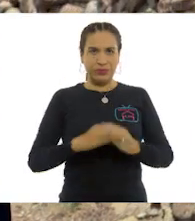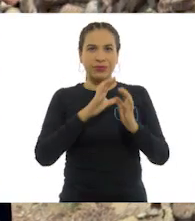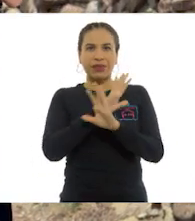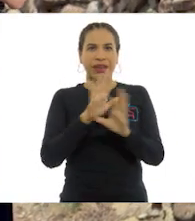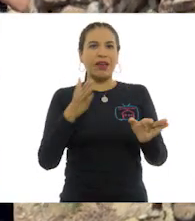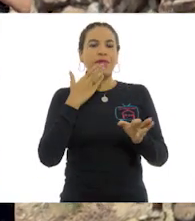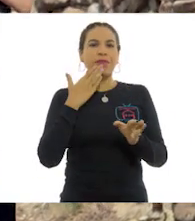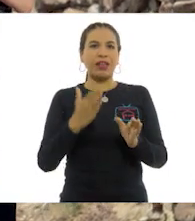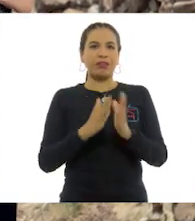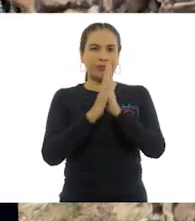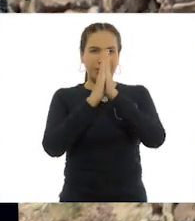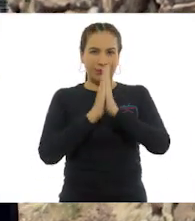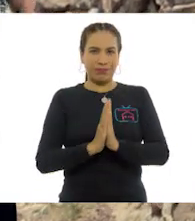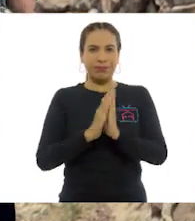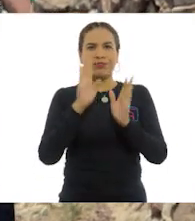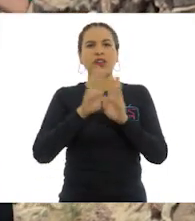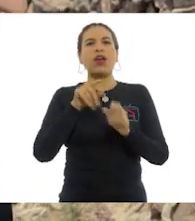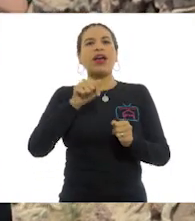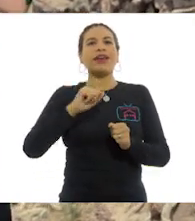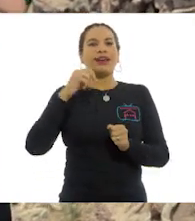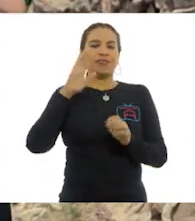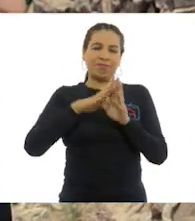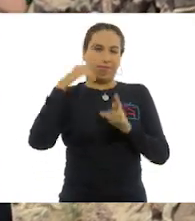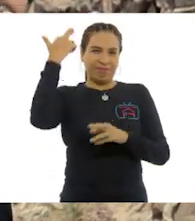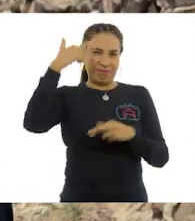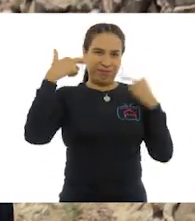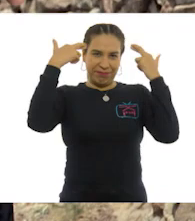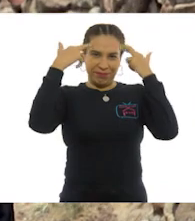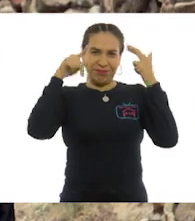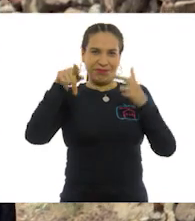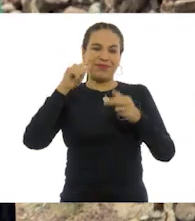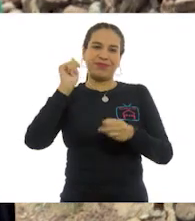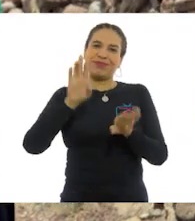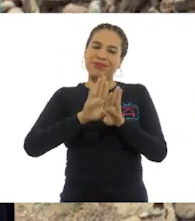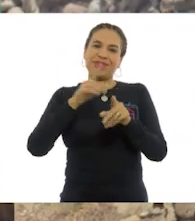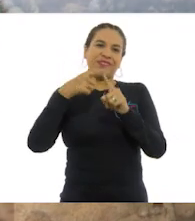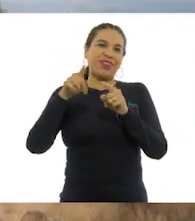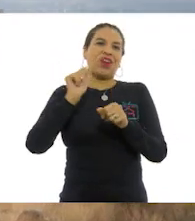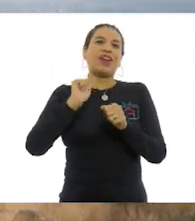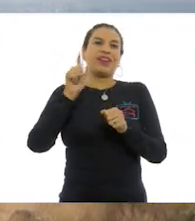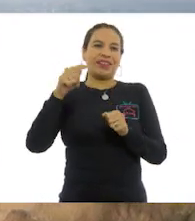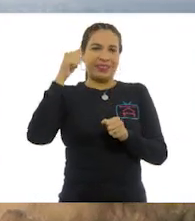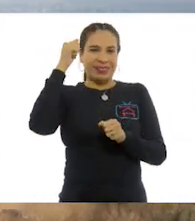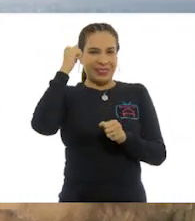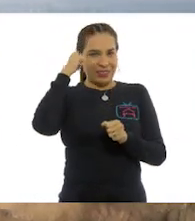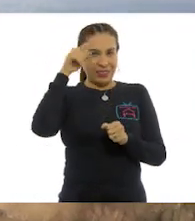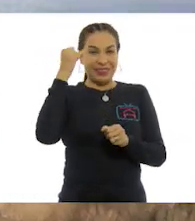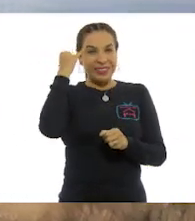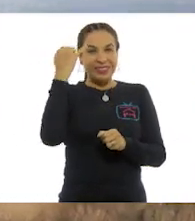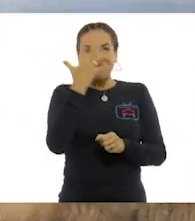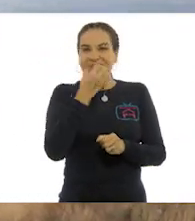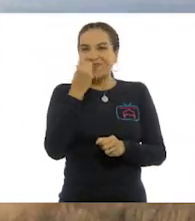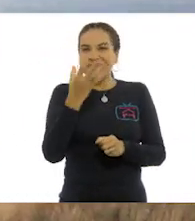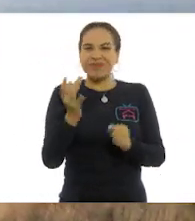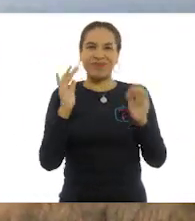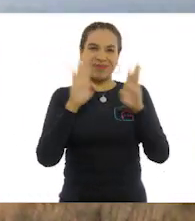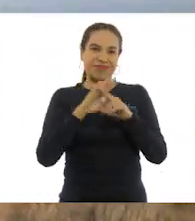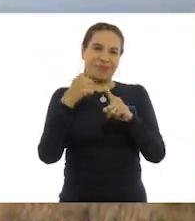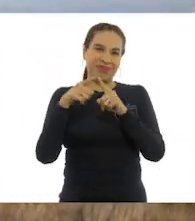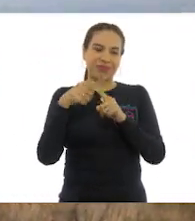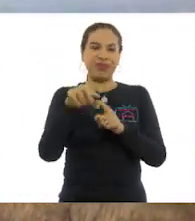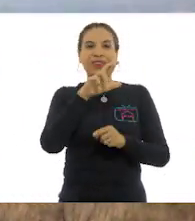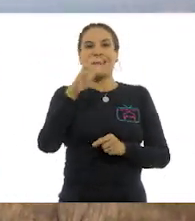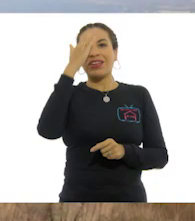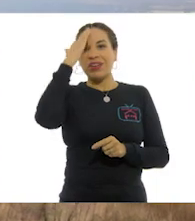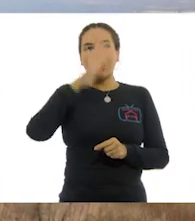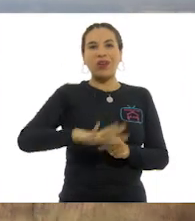formalmente entronizado como monarca de Texcoco. ¿Qué ceremonias, se imaginan ustedes? Aquí quiero hacer un